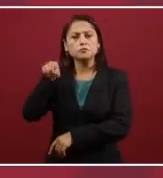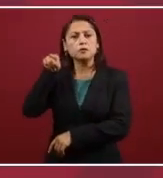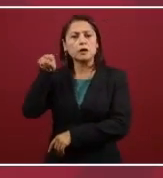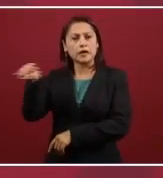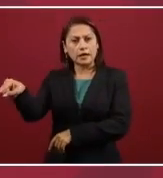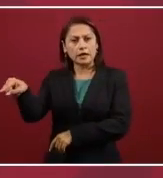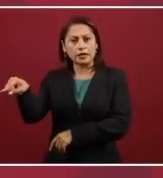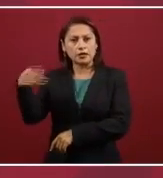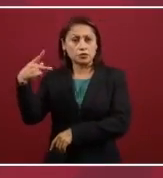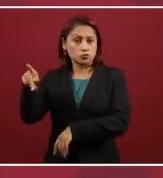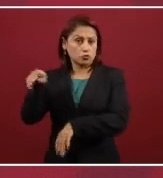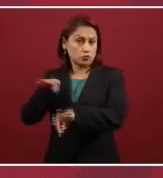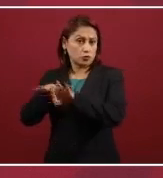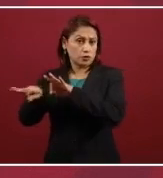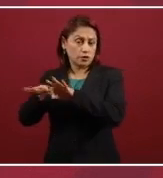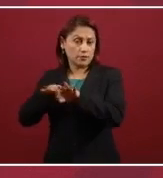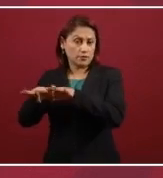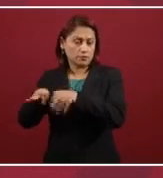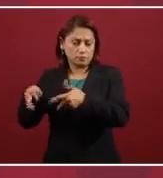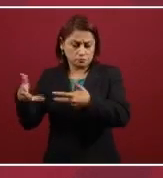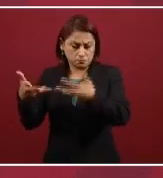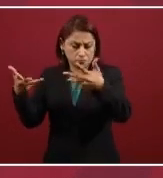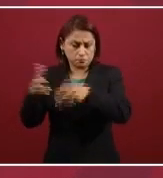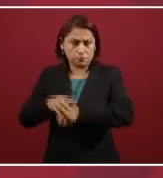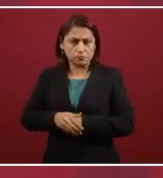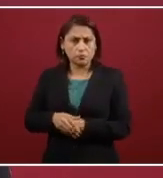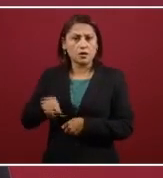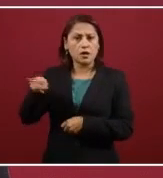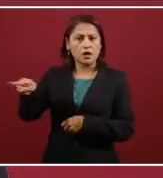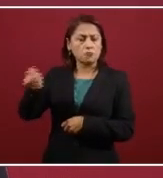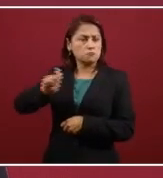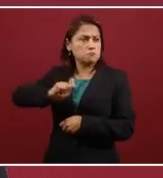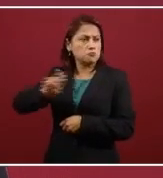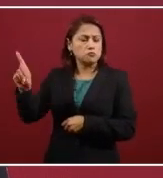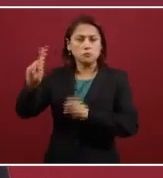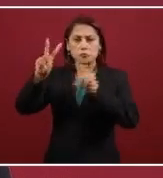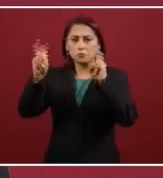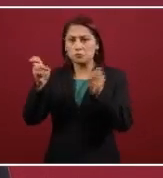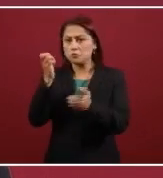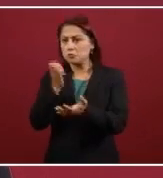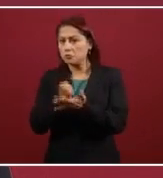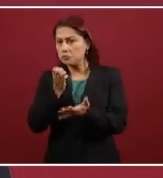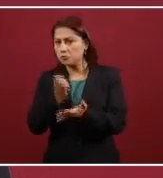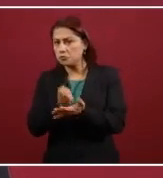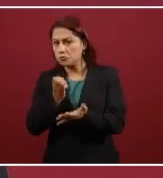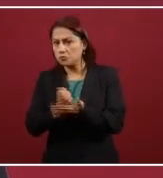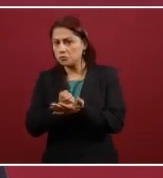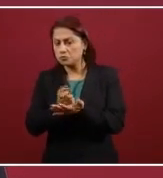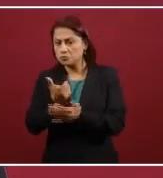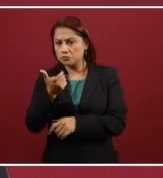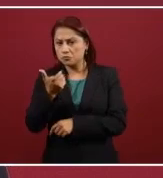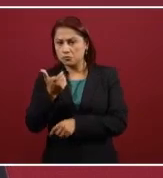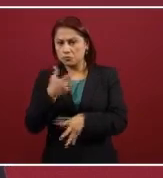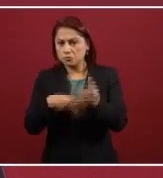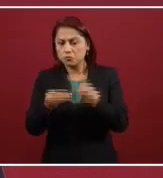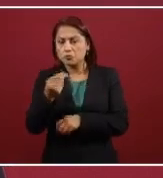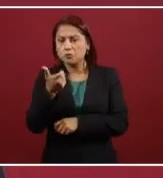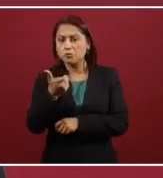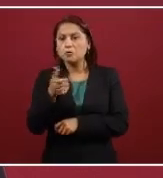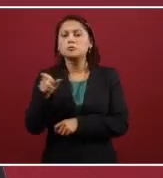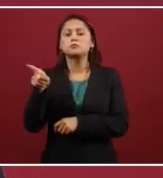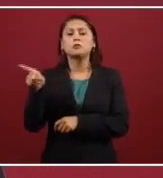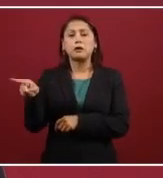hacer su trabajo. Es muy buen economista. Muy buen economista,